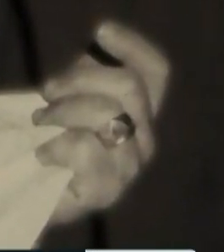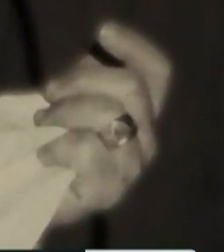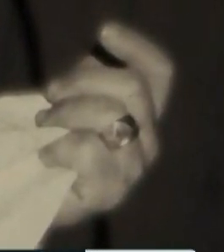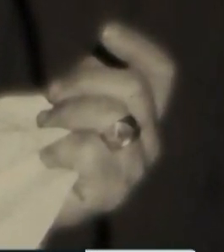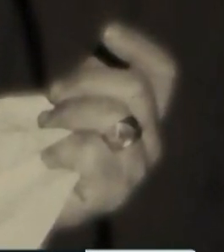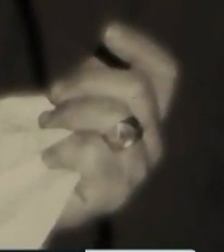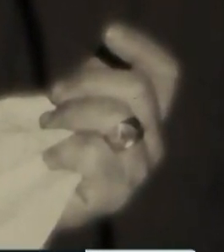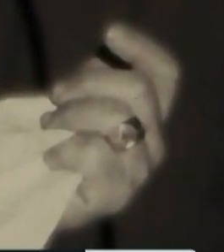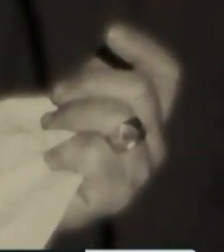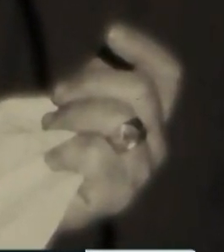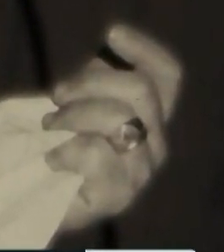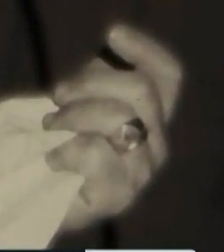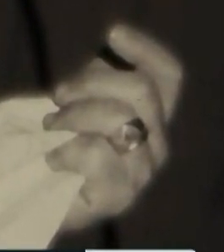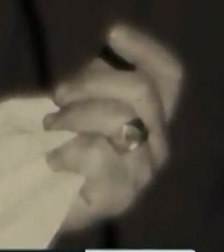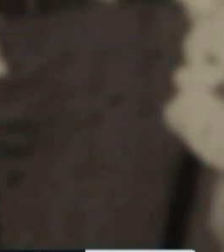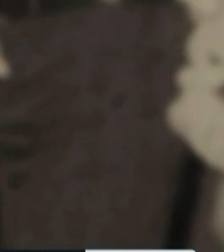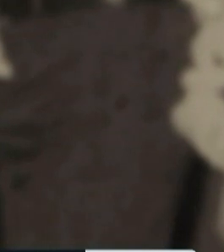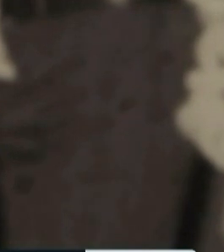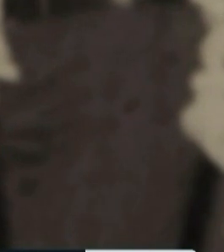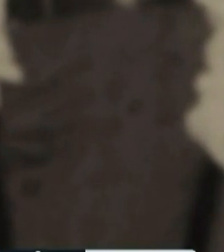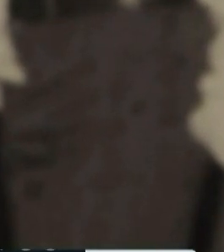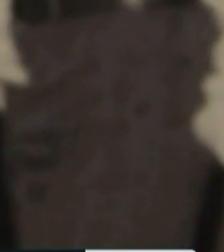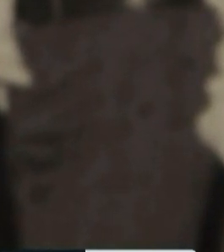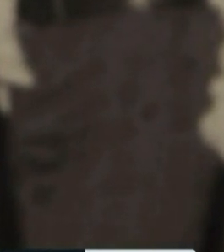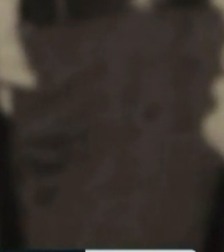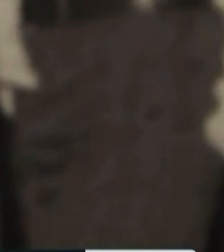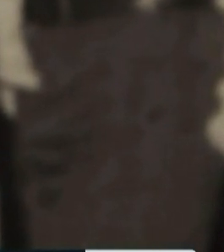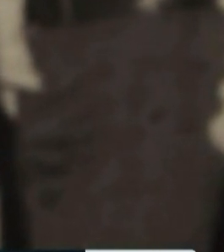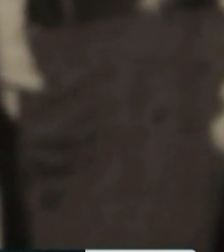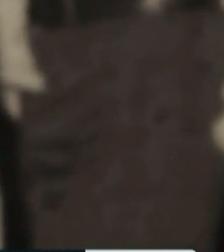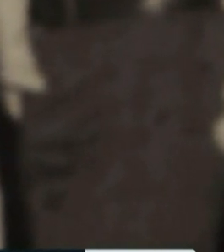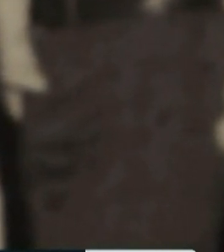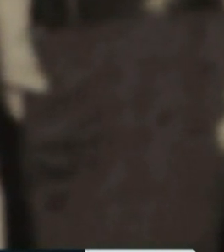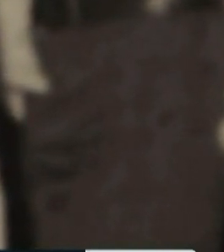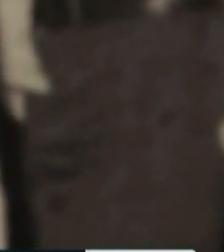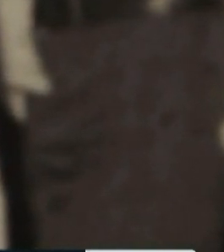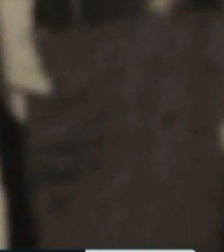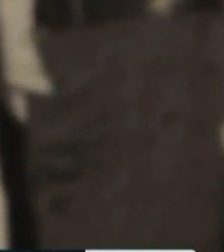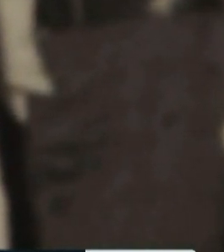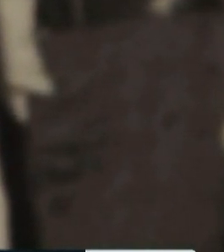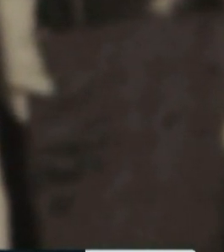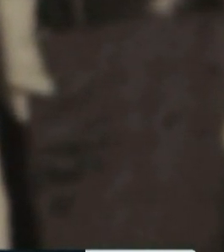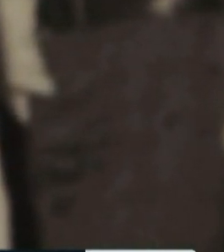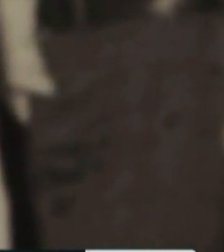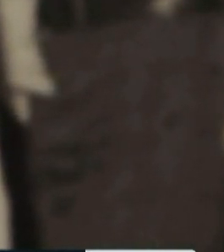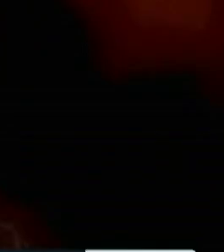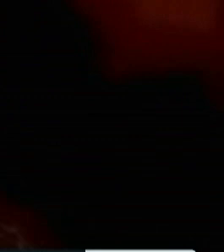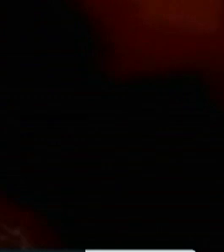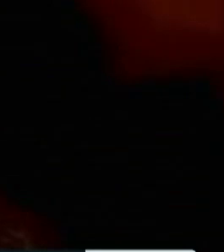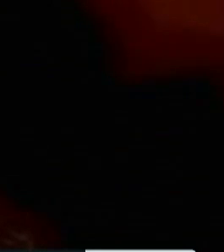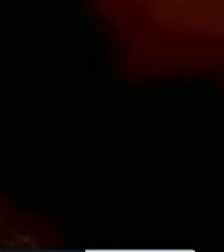Tengo como champar que todo mi dolor me dio el fondo de hablar. Y si la